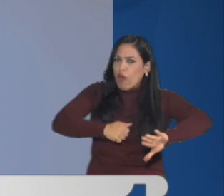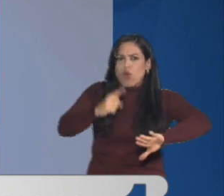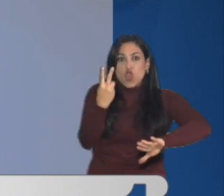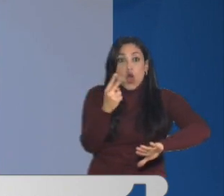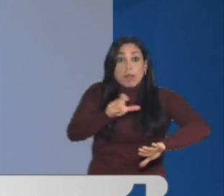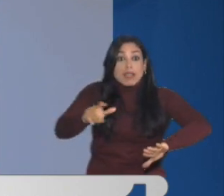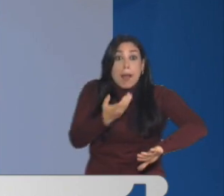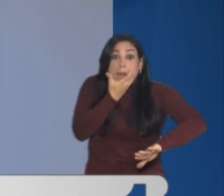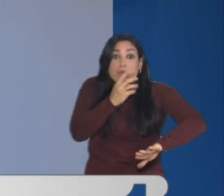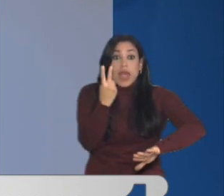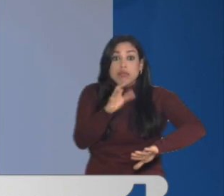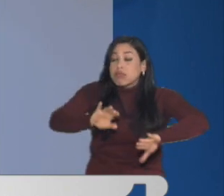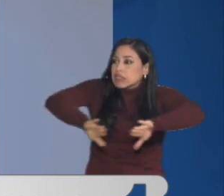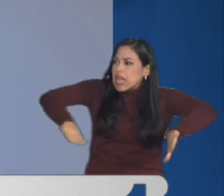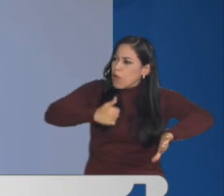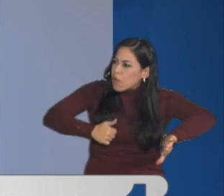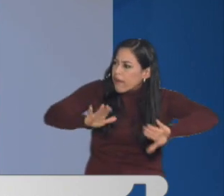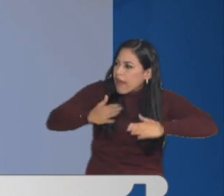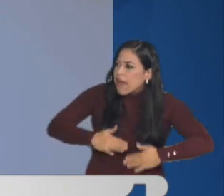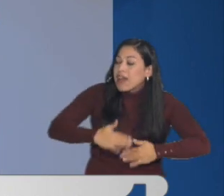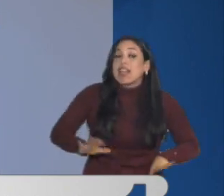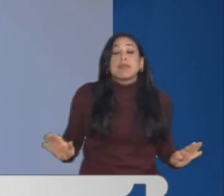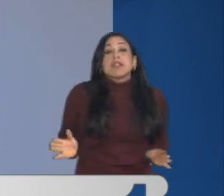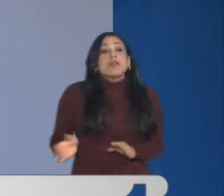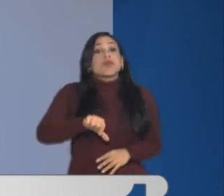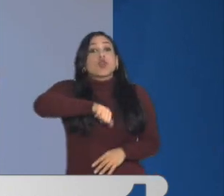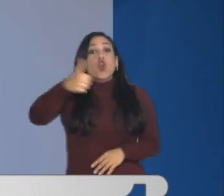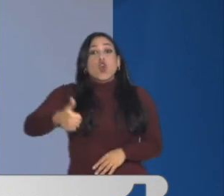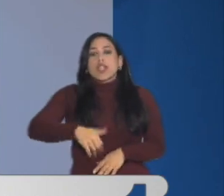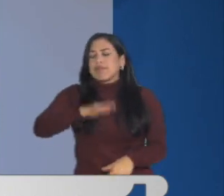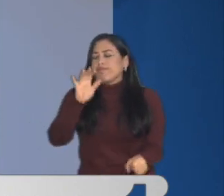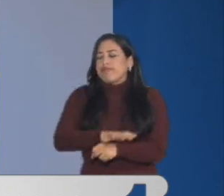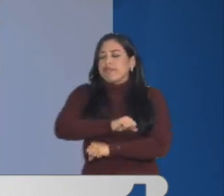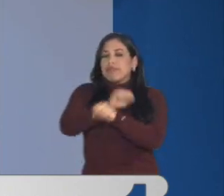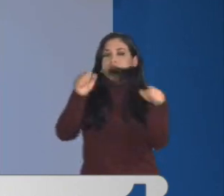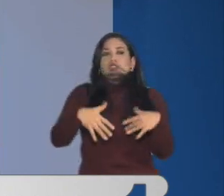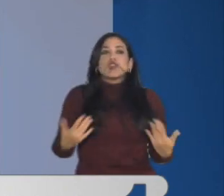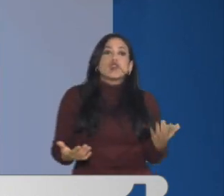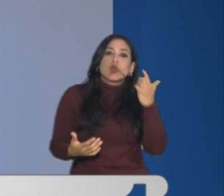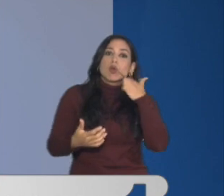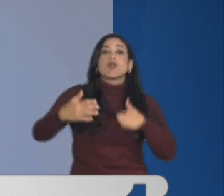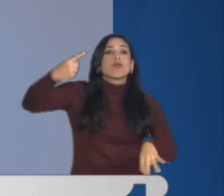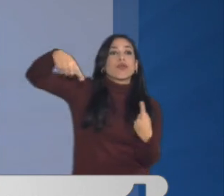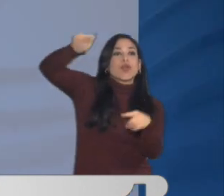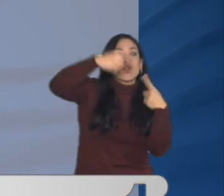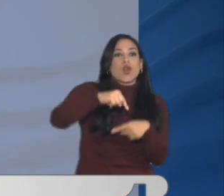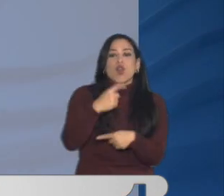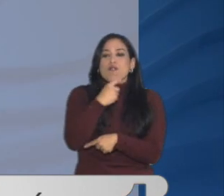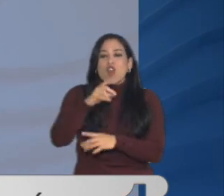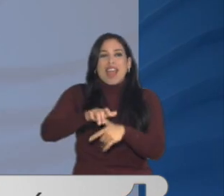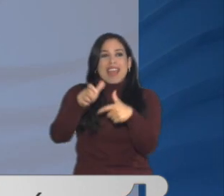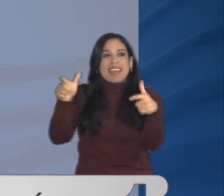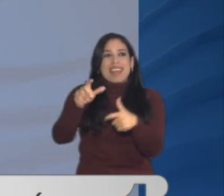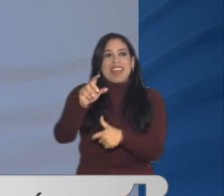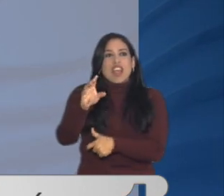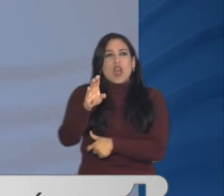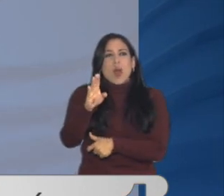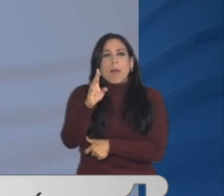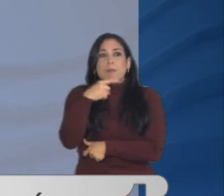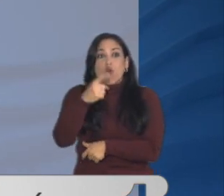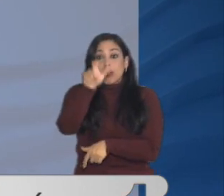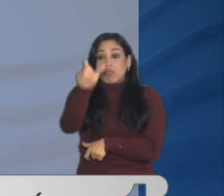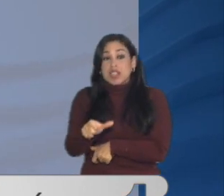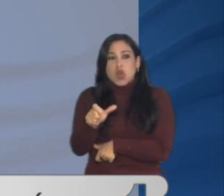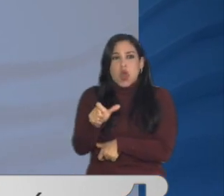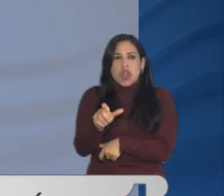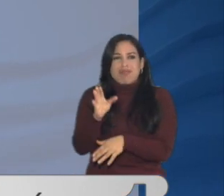a separarlas. También ocurrió otro hecho de intolerancia en el sector turístico de Boca Grande. Esto ocurrió cuando una mujer,